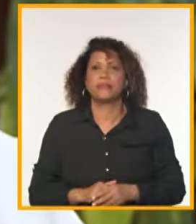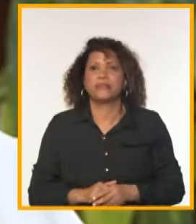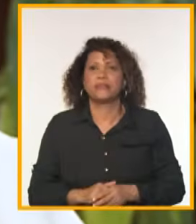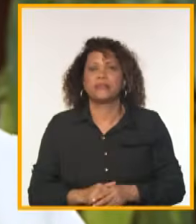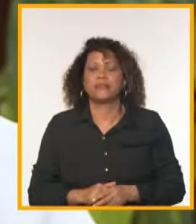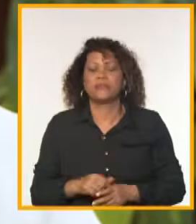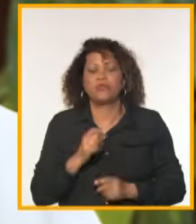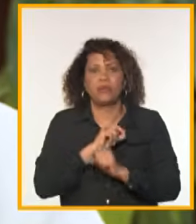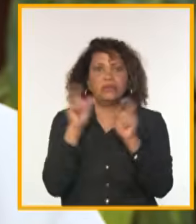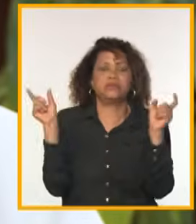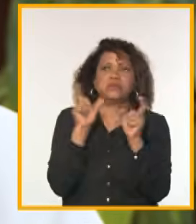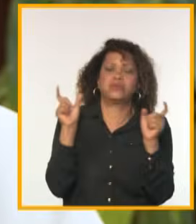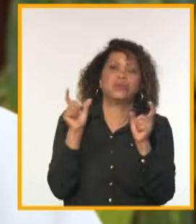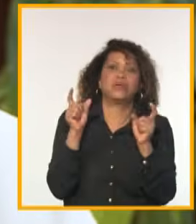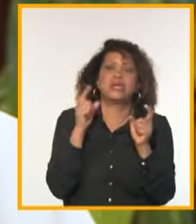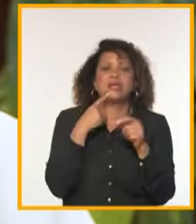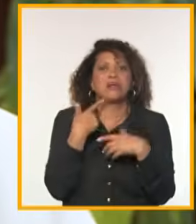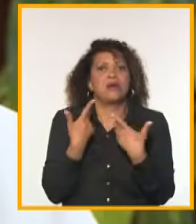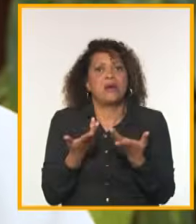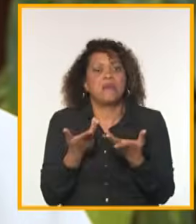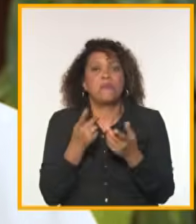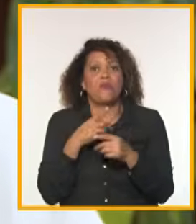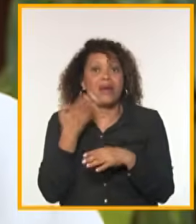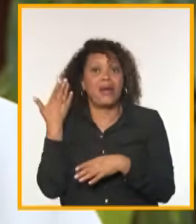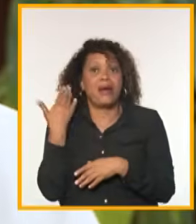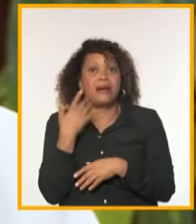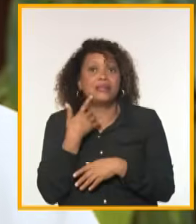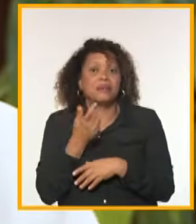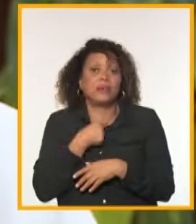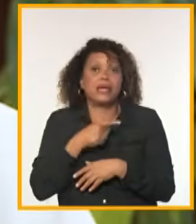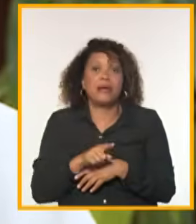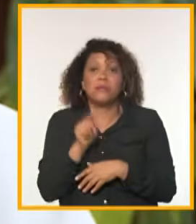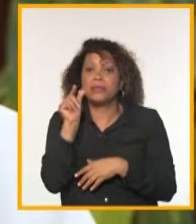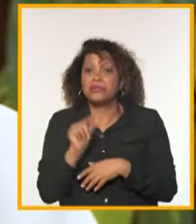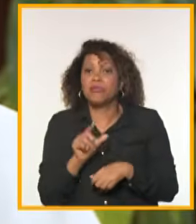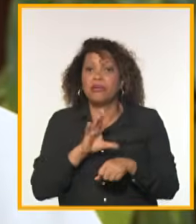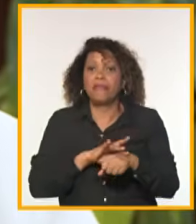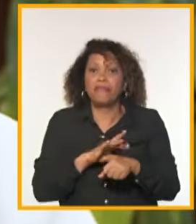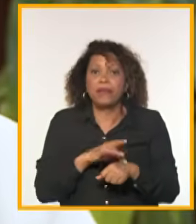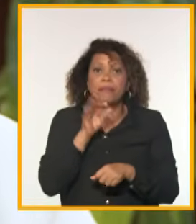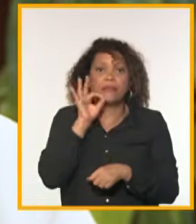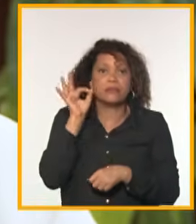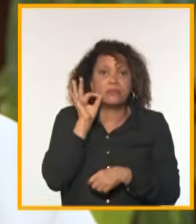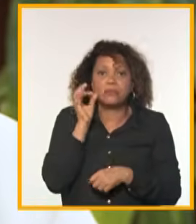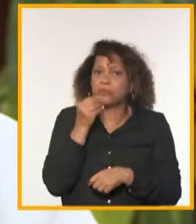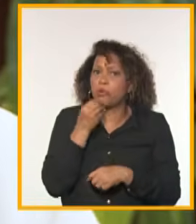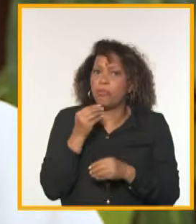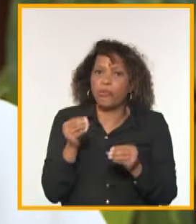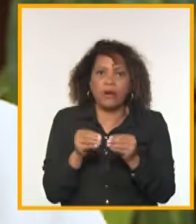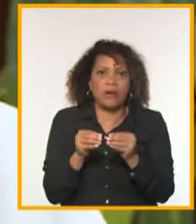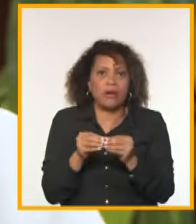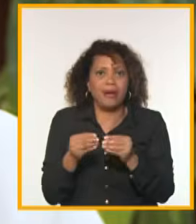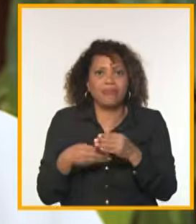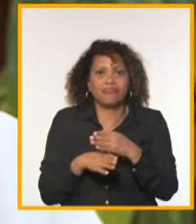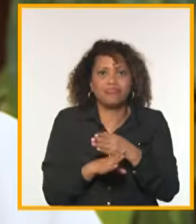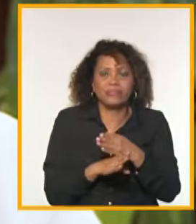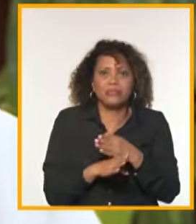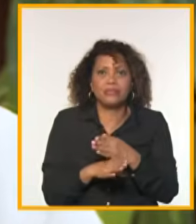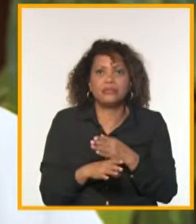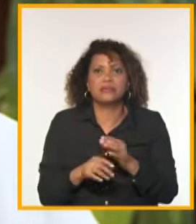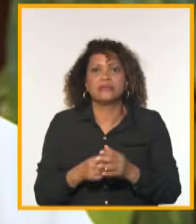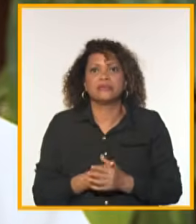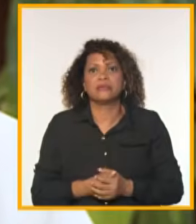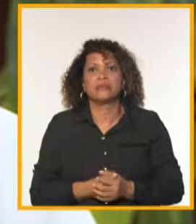llamativo, porque usualmente cuando hay un tema de protocolo, aquella comisión la dirigía un